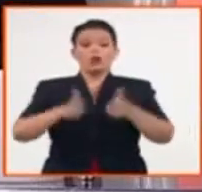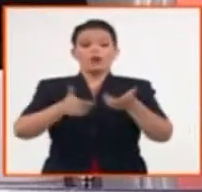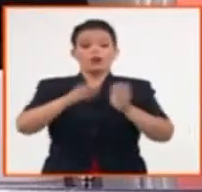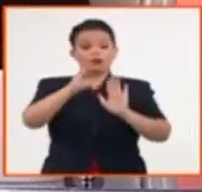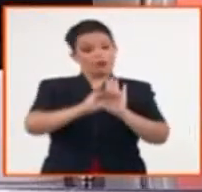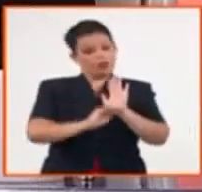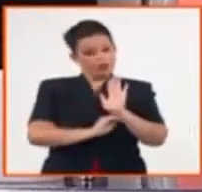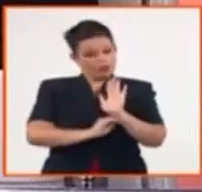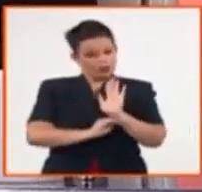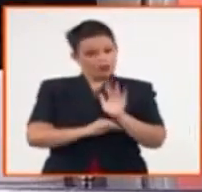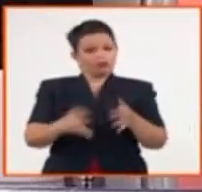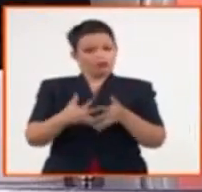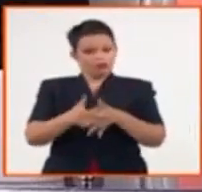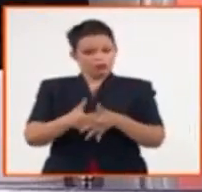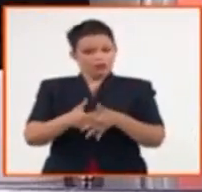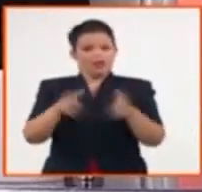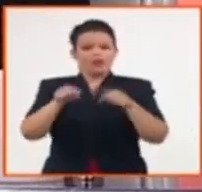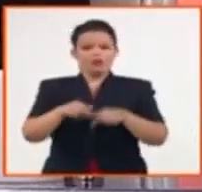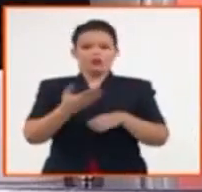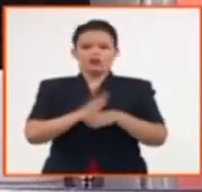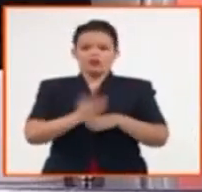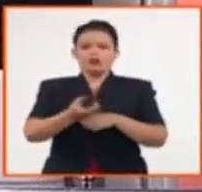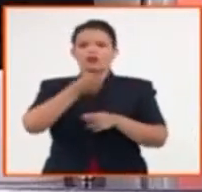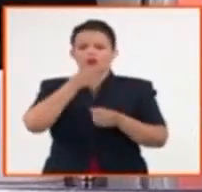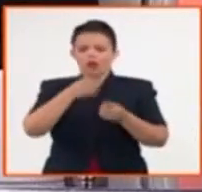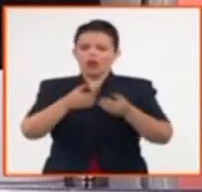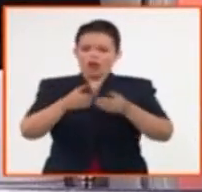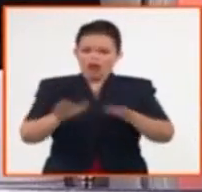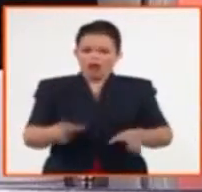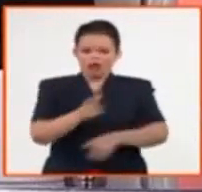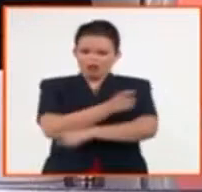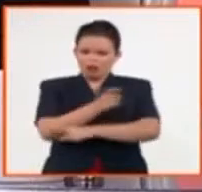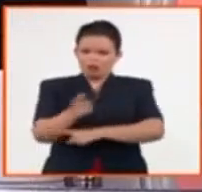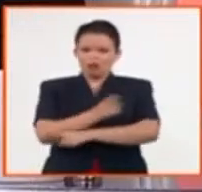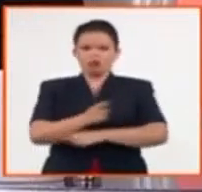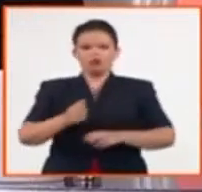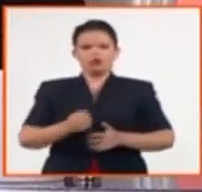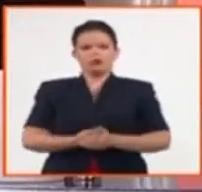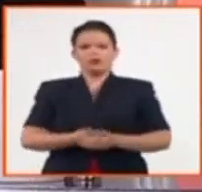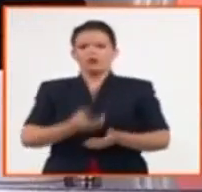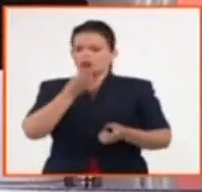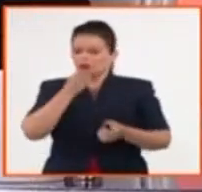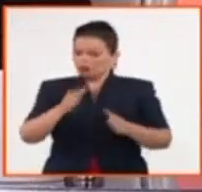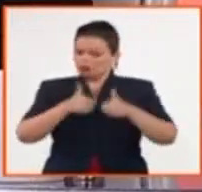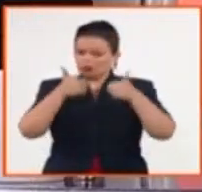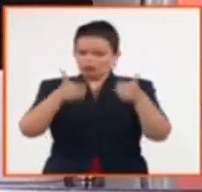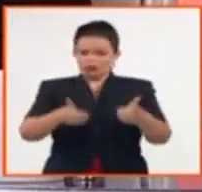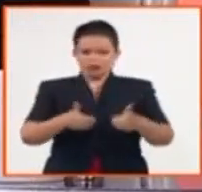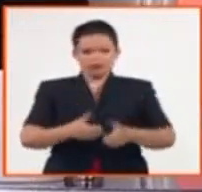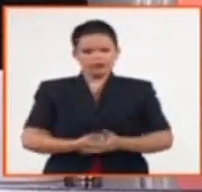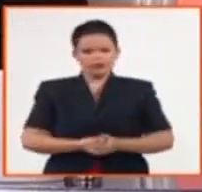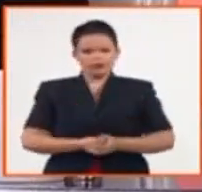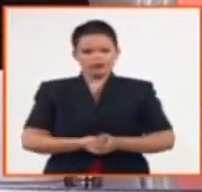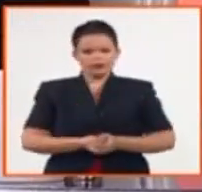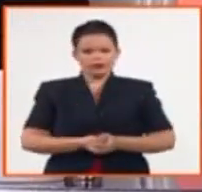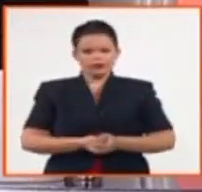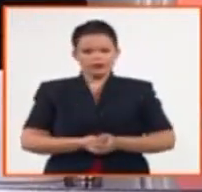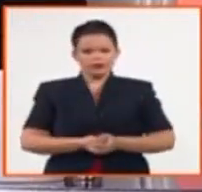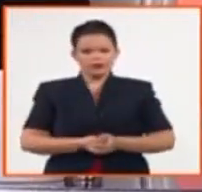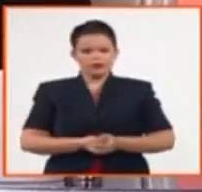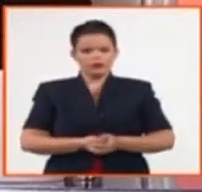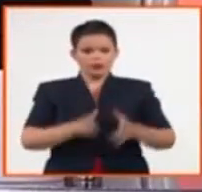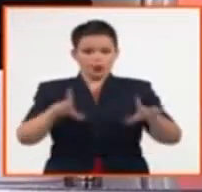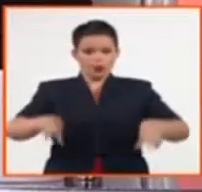Nos dará la tranquilidad de que podamos reanudar un curso escolar protegiendo la vida a nuestros estudiantes y a nuestros trabajadores. Desarrollar esta campaña con esta